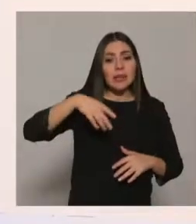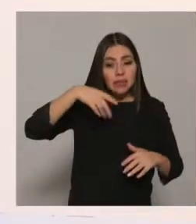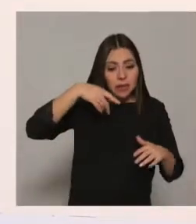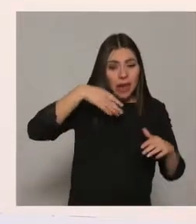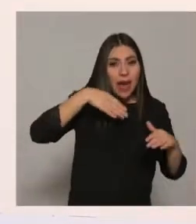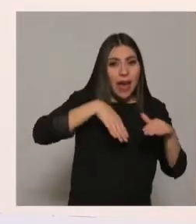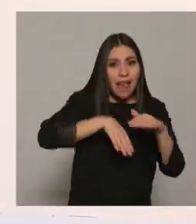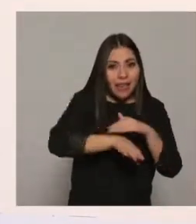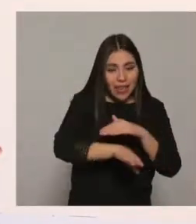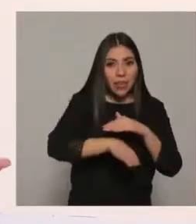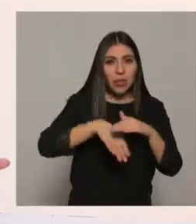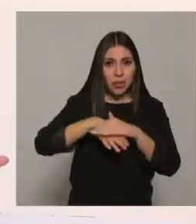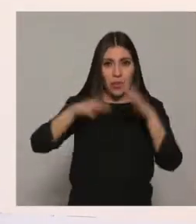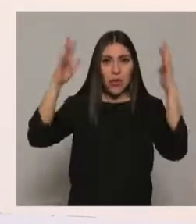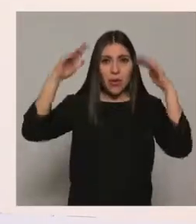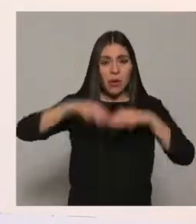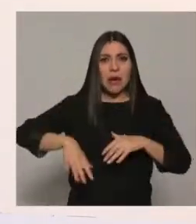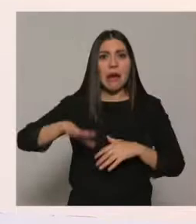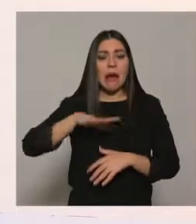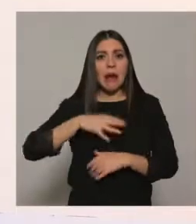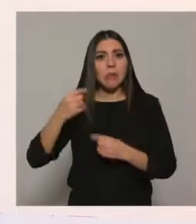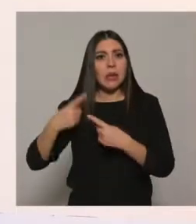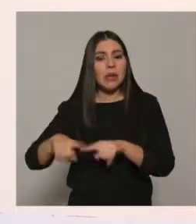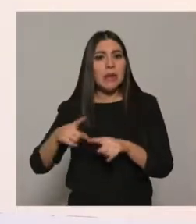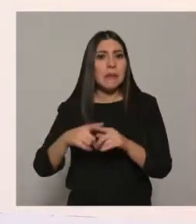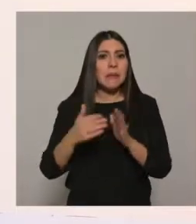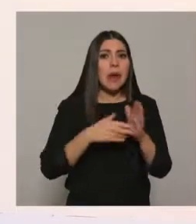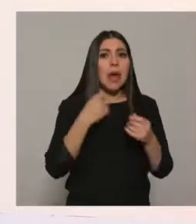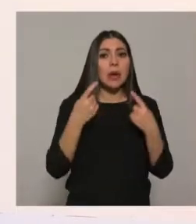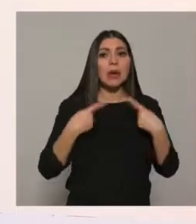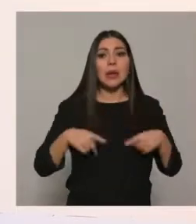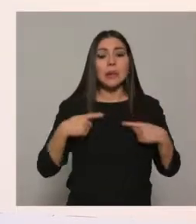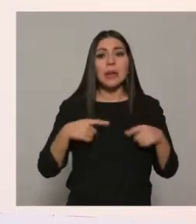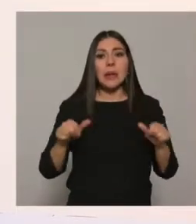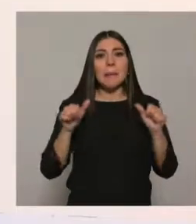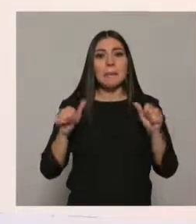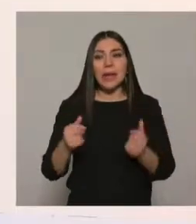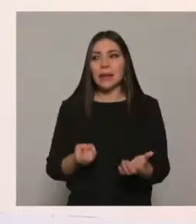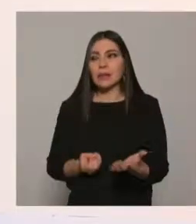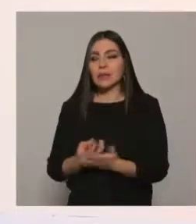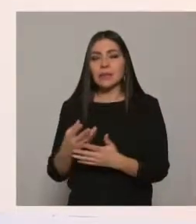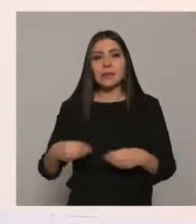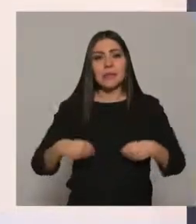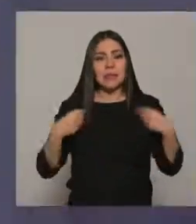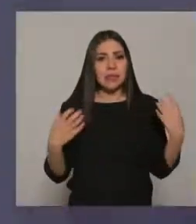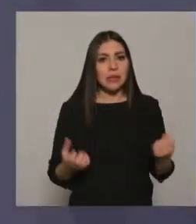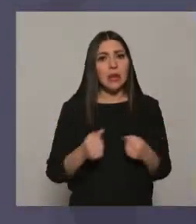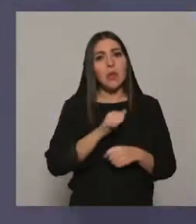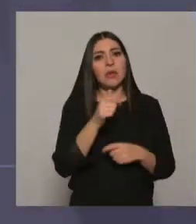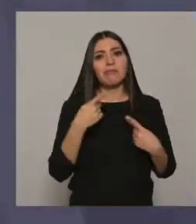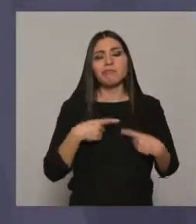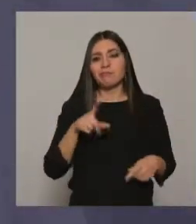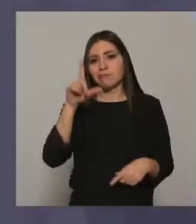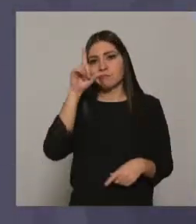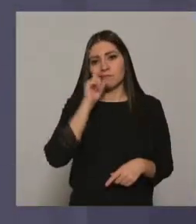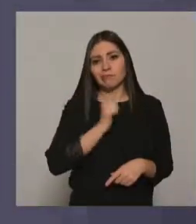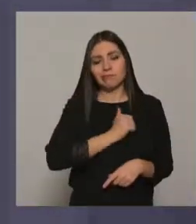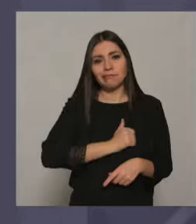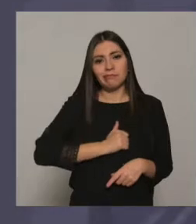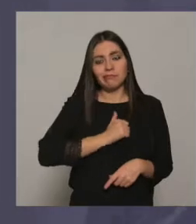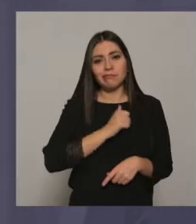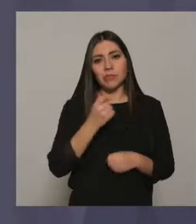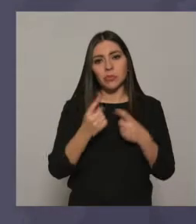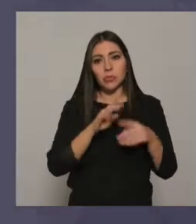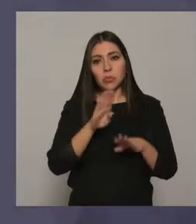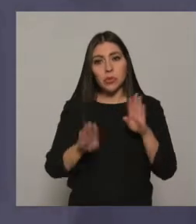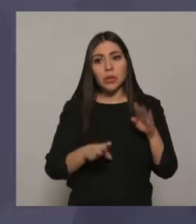documentos. Algunas personas lograron salvar su vida, otras no. Sí, y también, por desgracia, también perdieron muchísimos la documentación